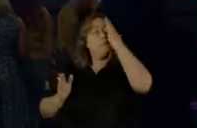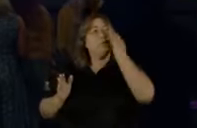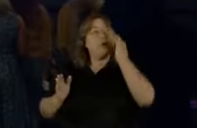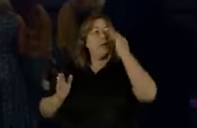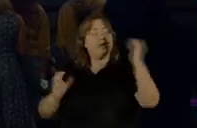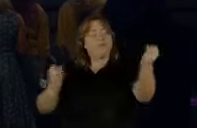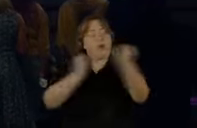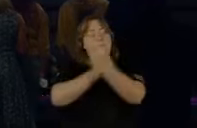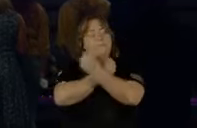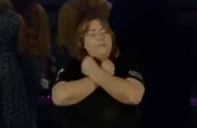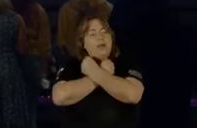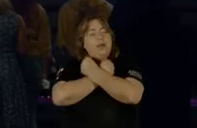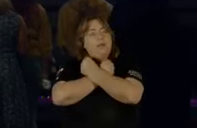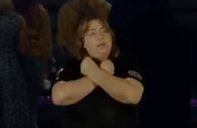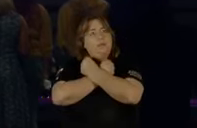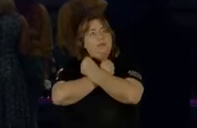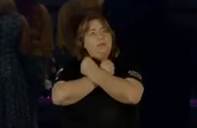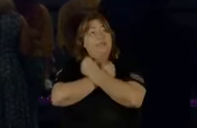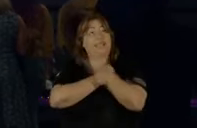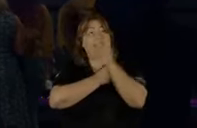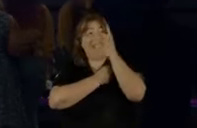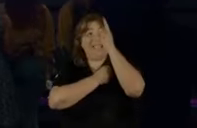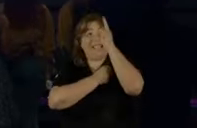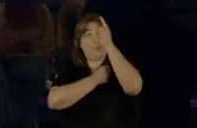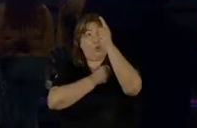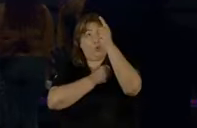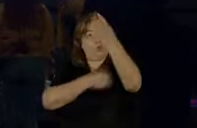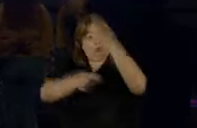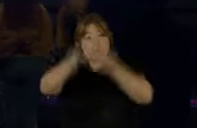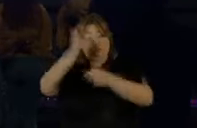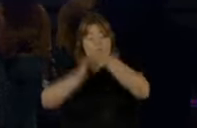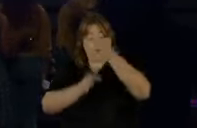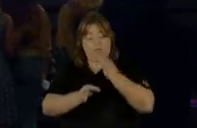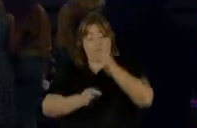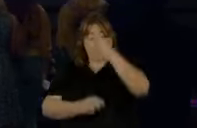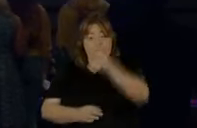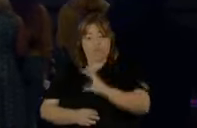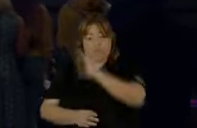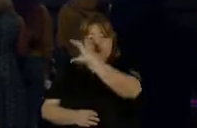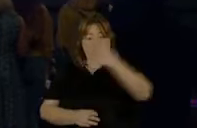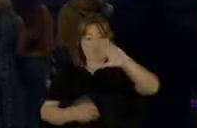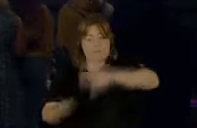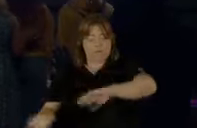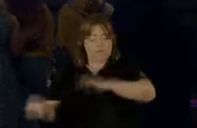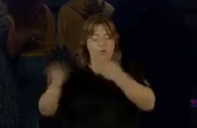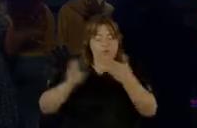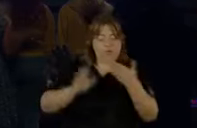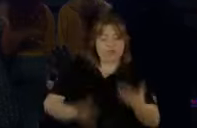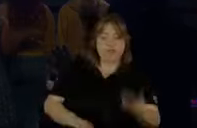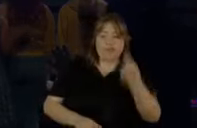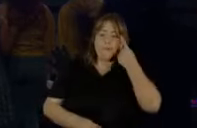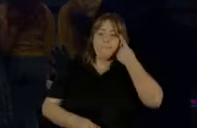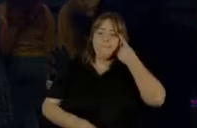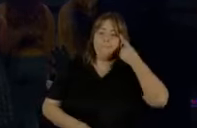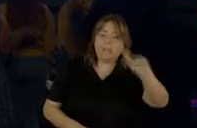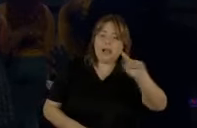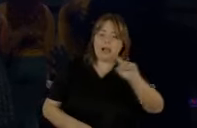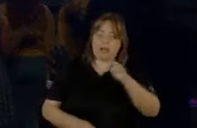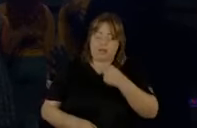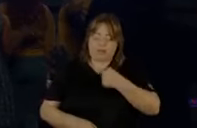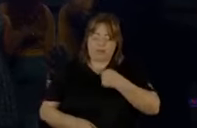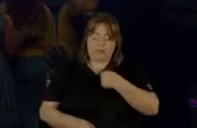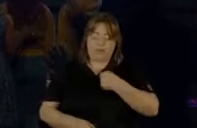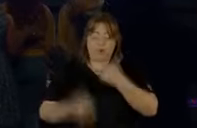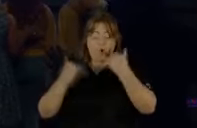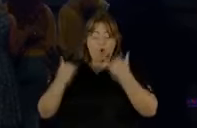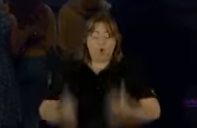tanto que entregaste tu vida en la cruz del Calvario por mí. Hoy